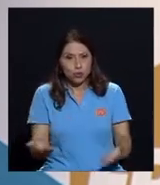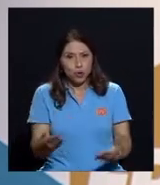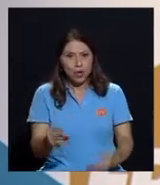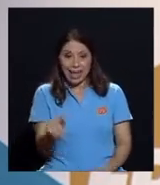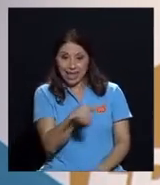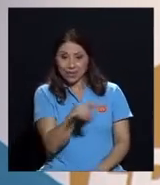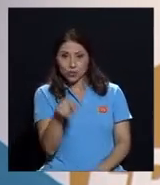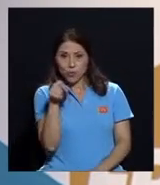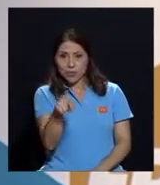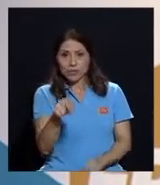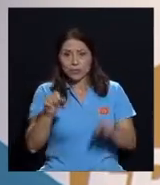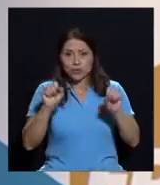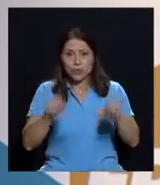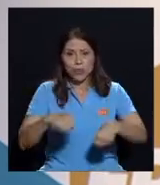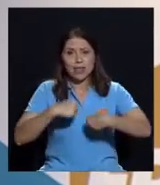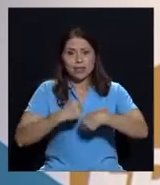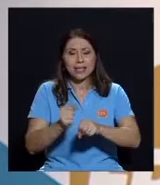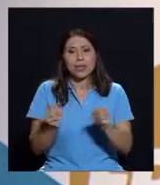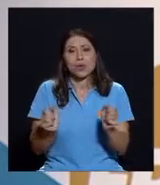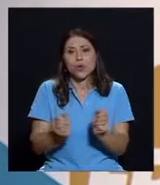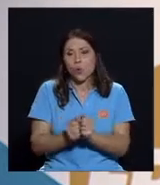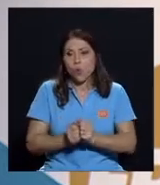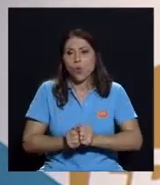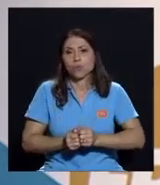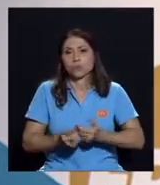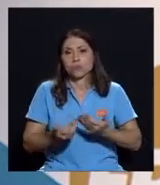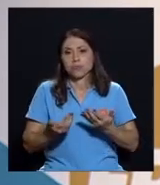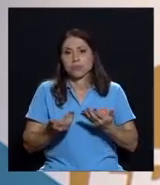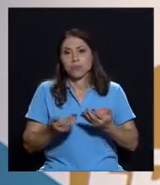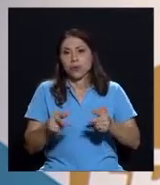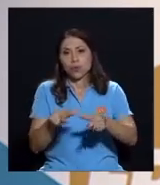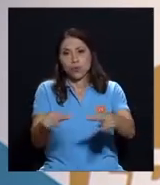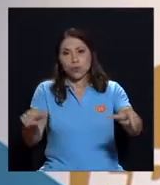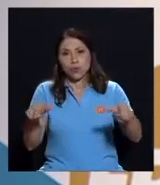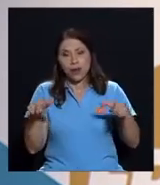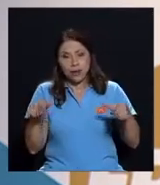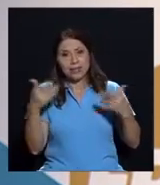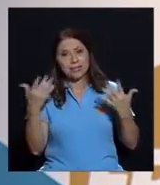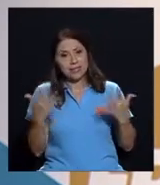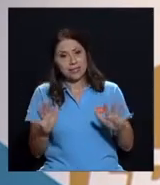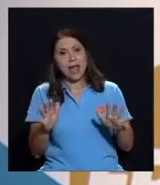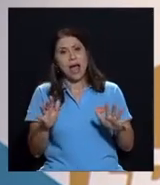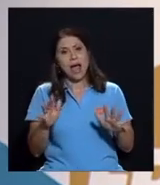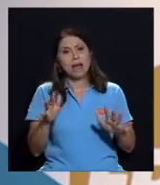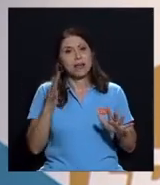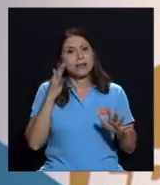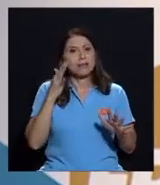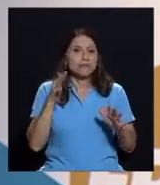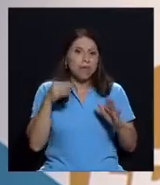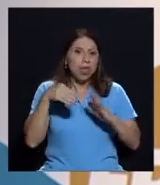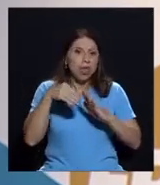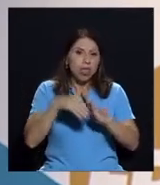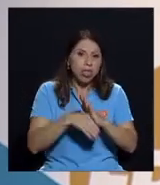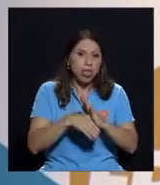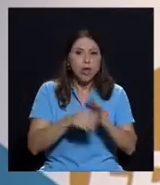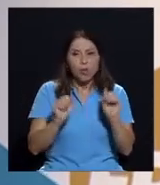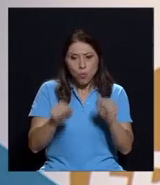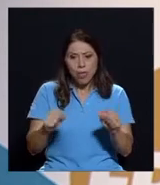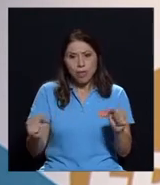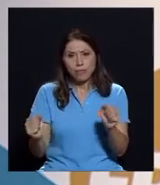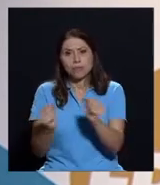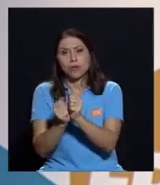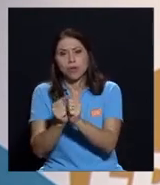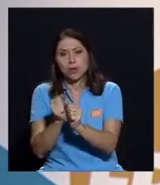puede hacer en terrenos relativamente confinados como trabajo conjunto los estudios de